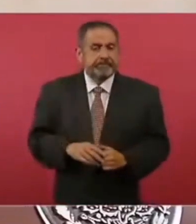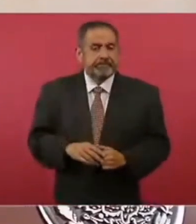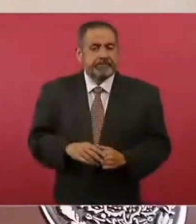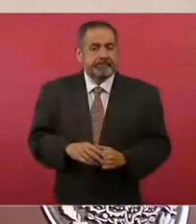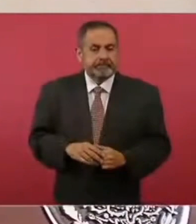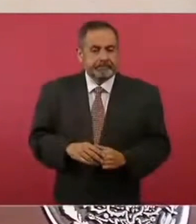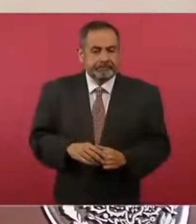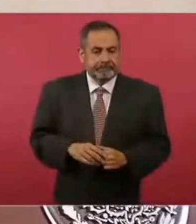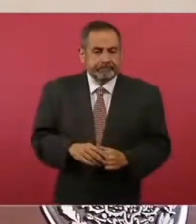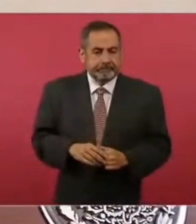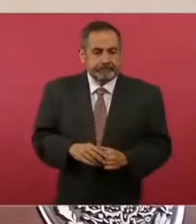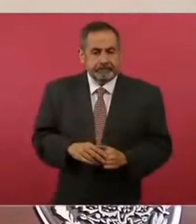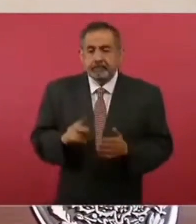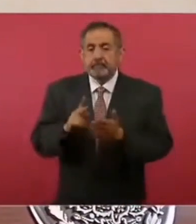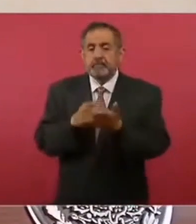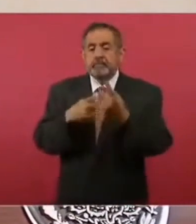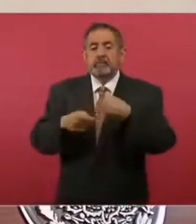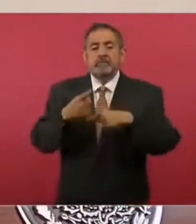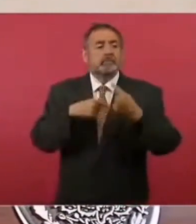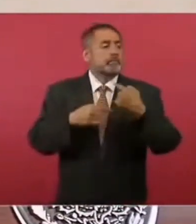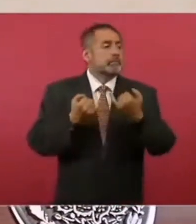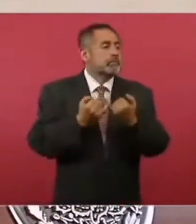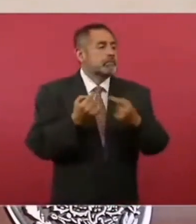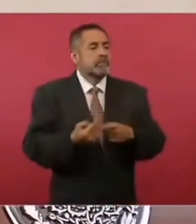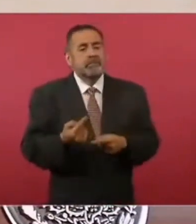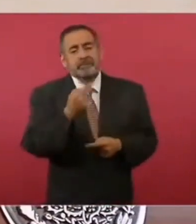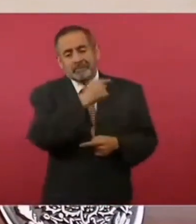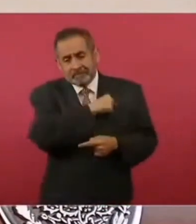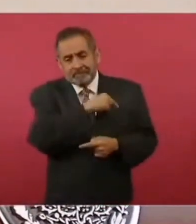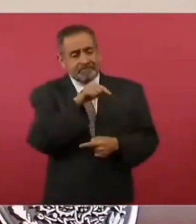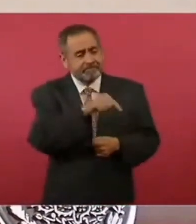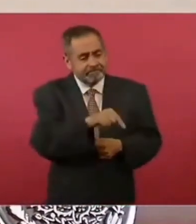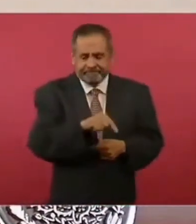que se regrese